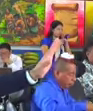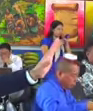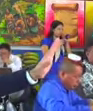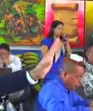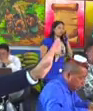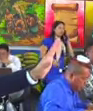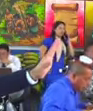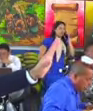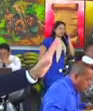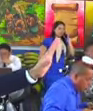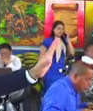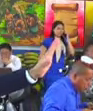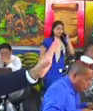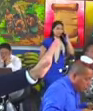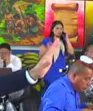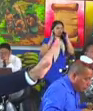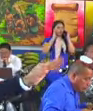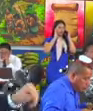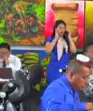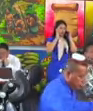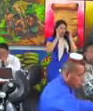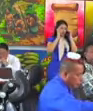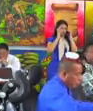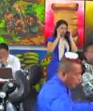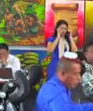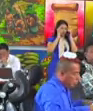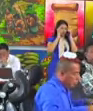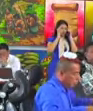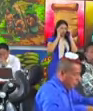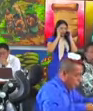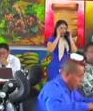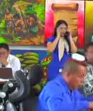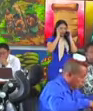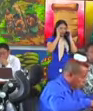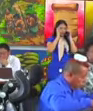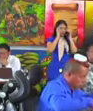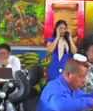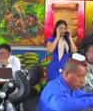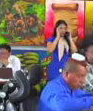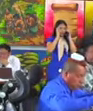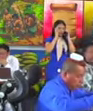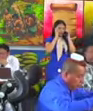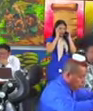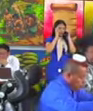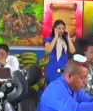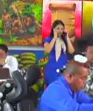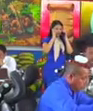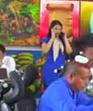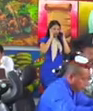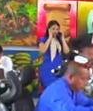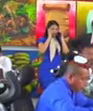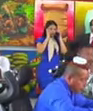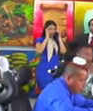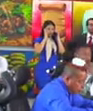La manito, los compañeros que están virtualmente, por favor. Si me